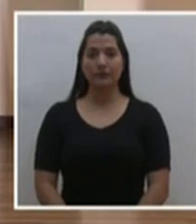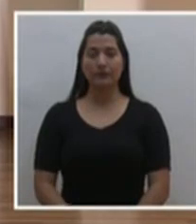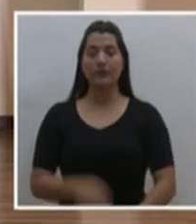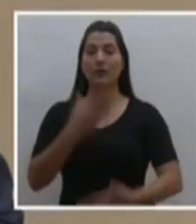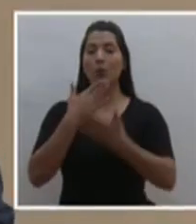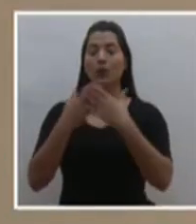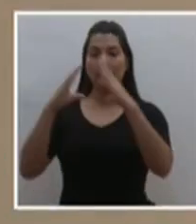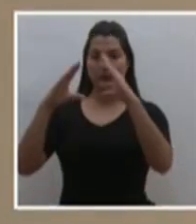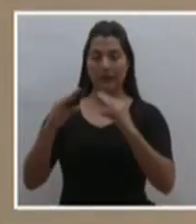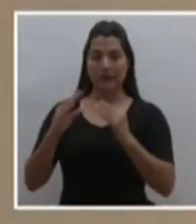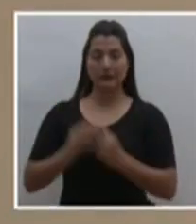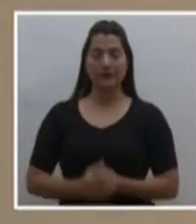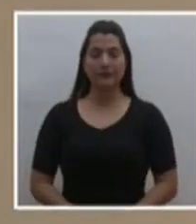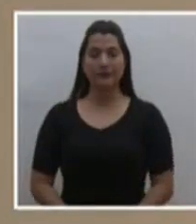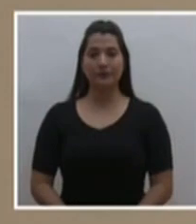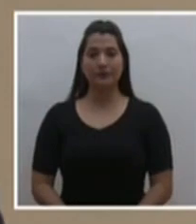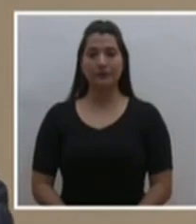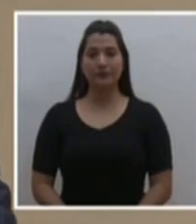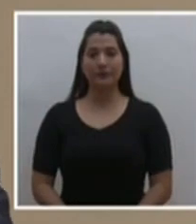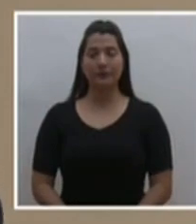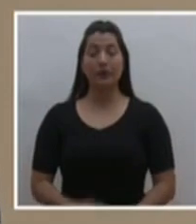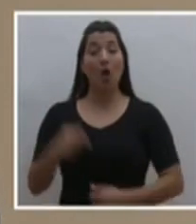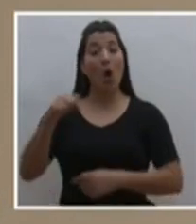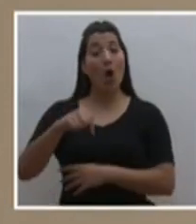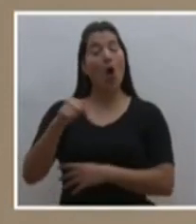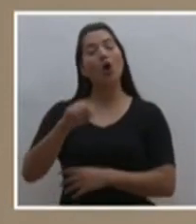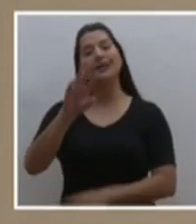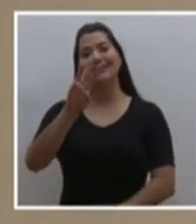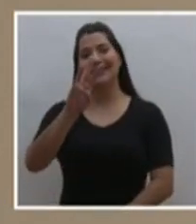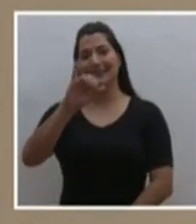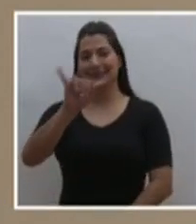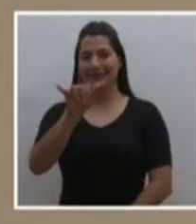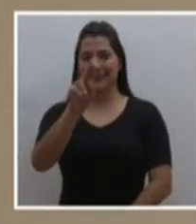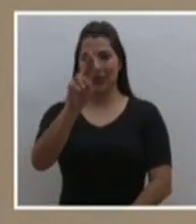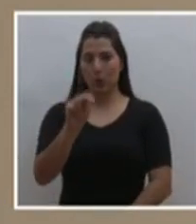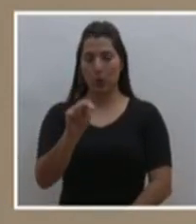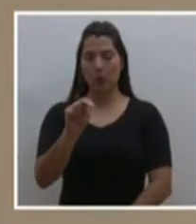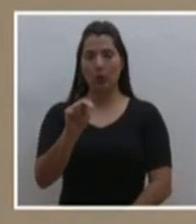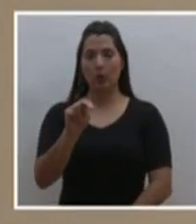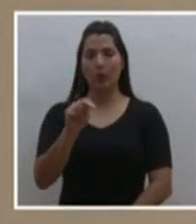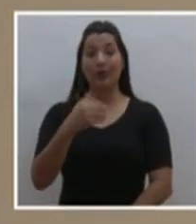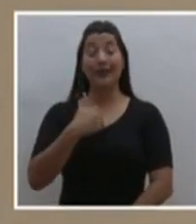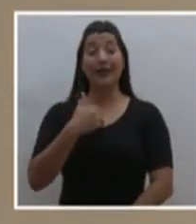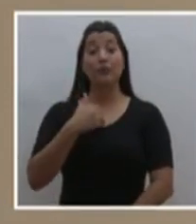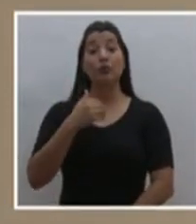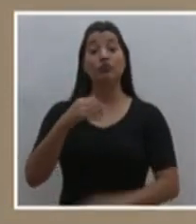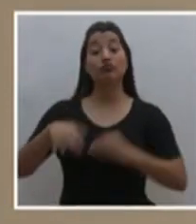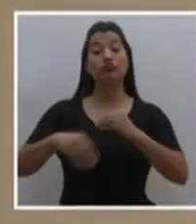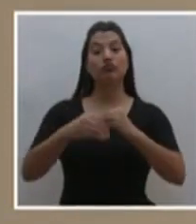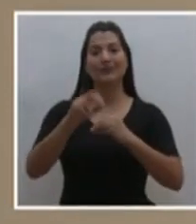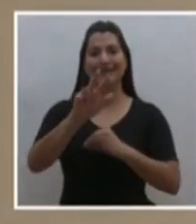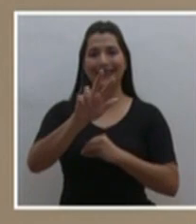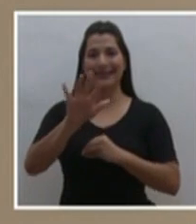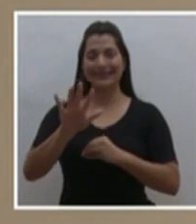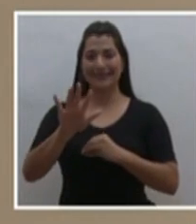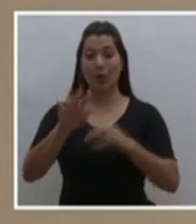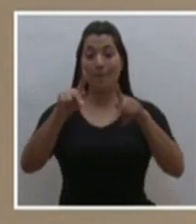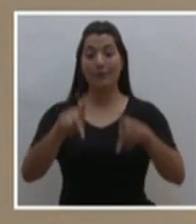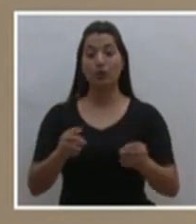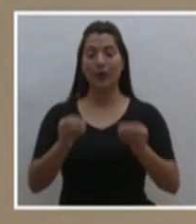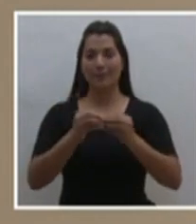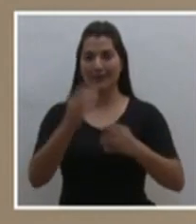Buenas tardes. Al día de hoy, 6 de junio, se registran 35 nuevos casos en el